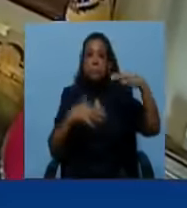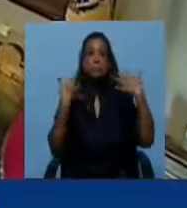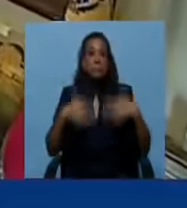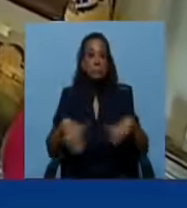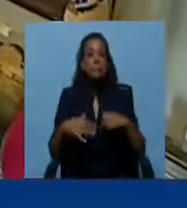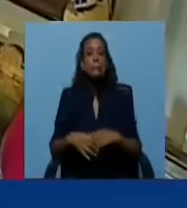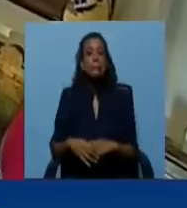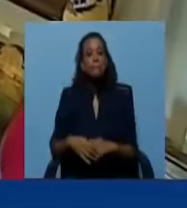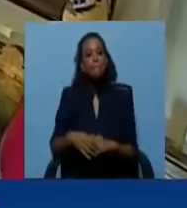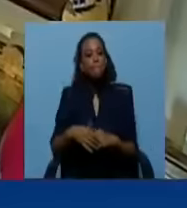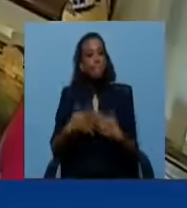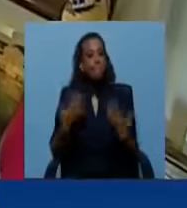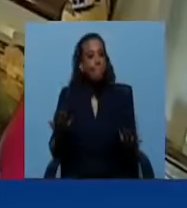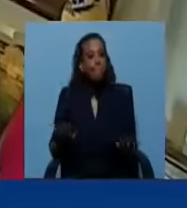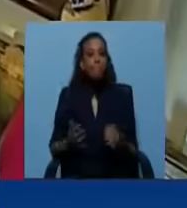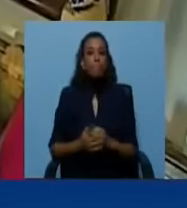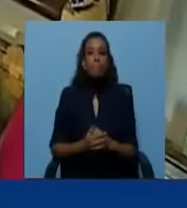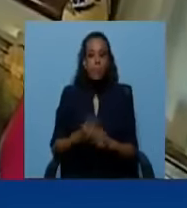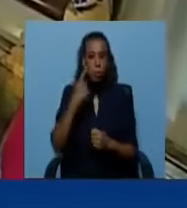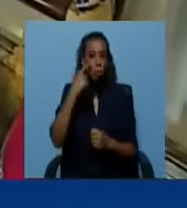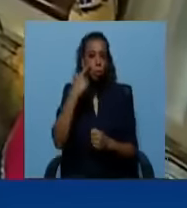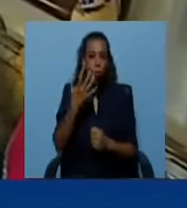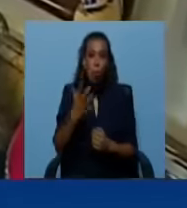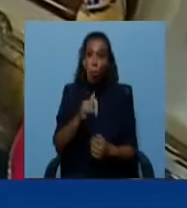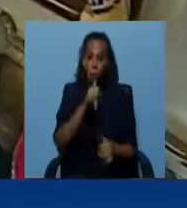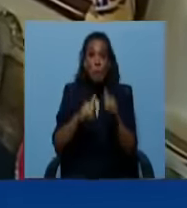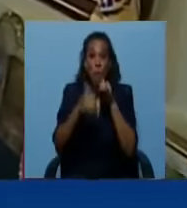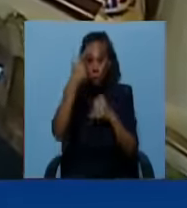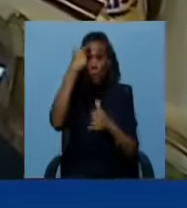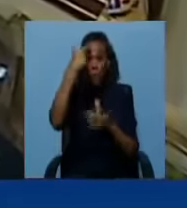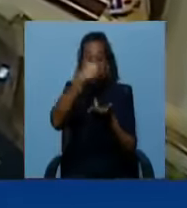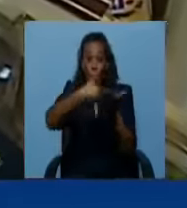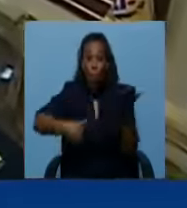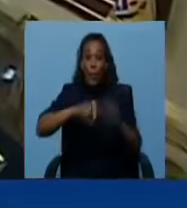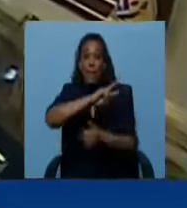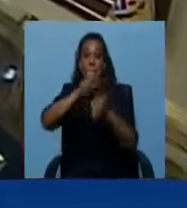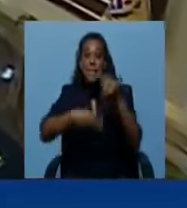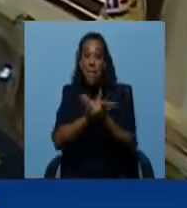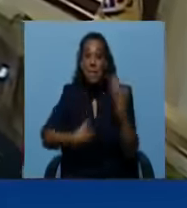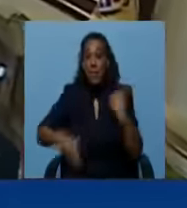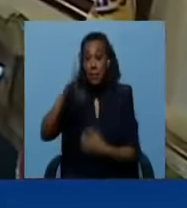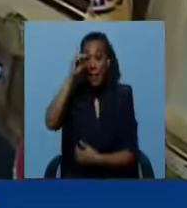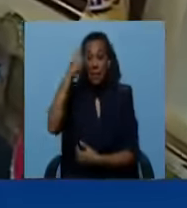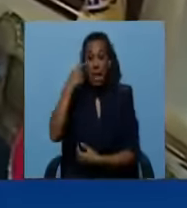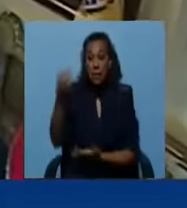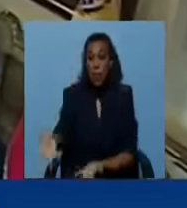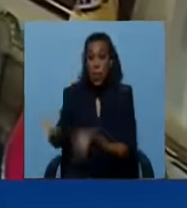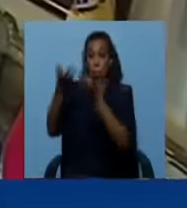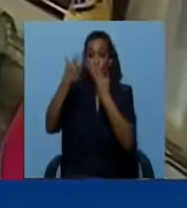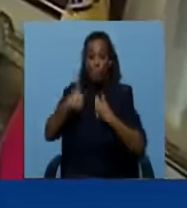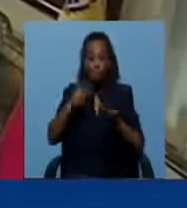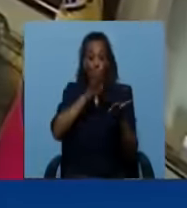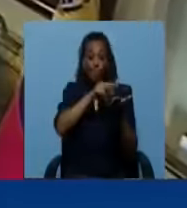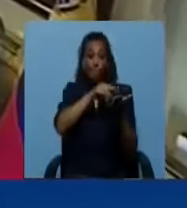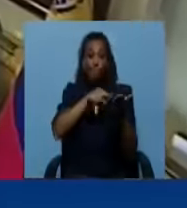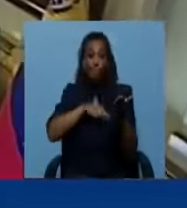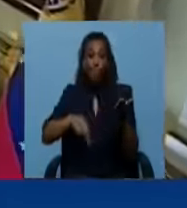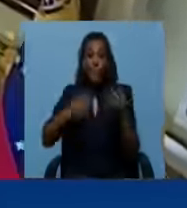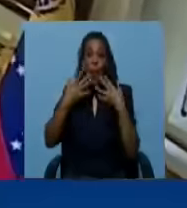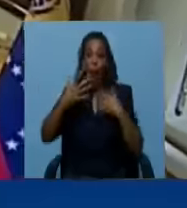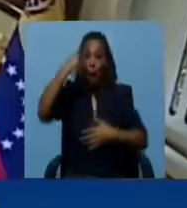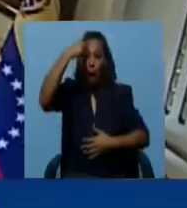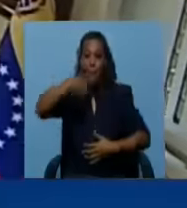y estoy muy bien informado por parte de la vicepresidenta ejecutiva, ahora